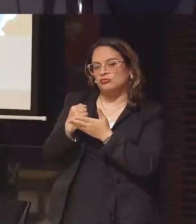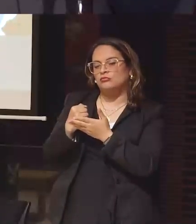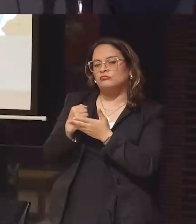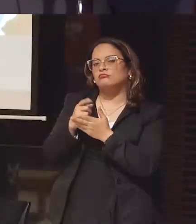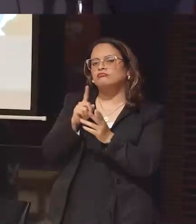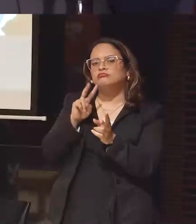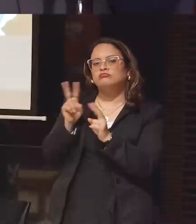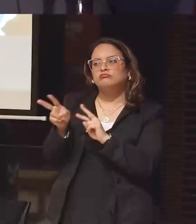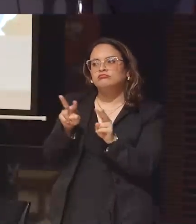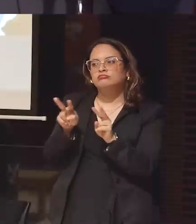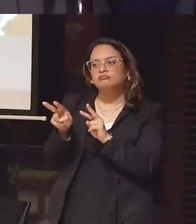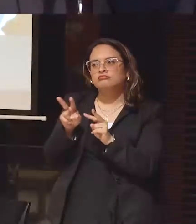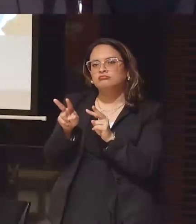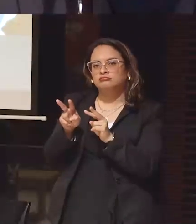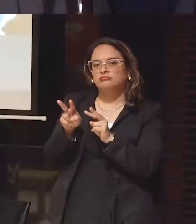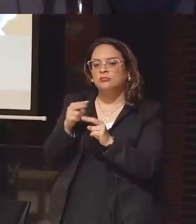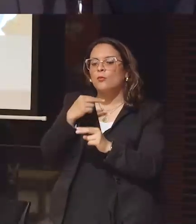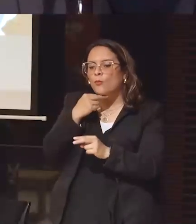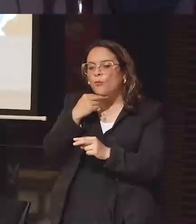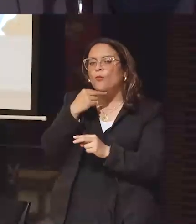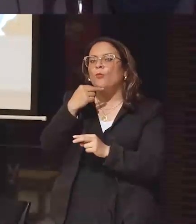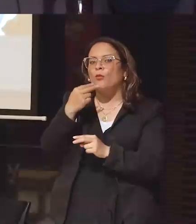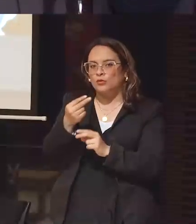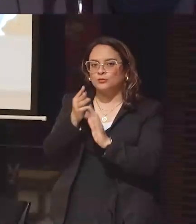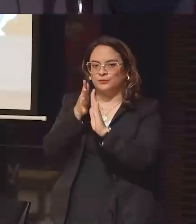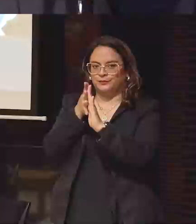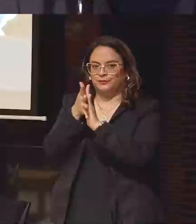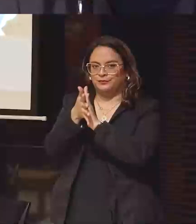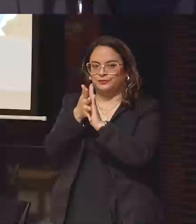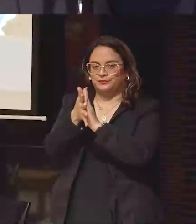garganta y su voz en este espacio.